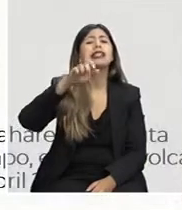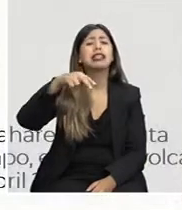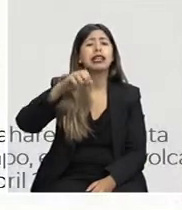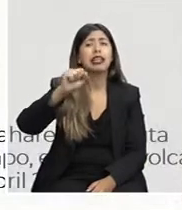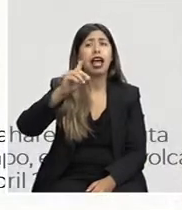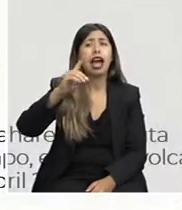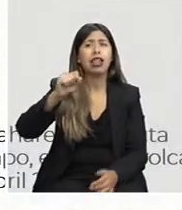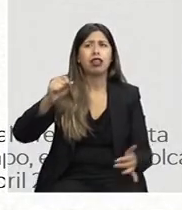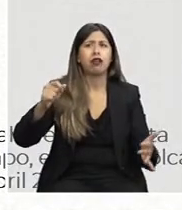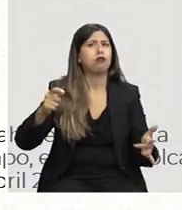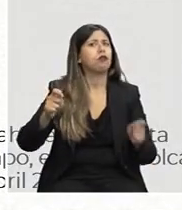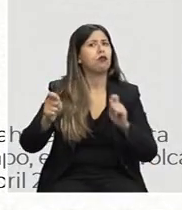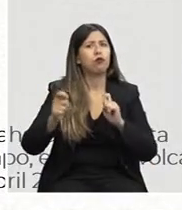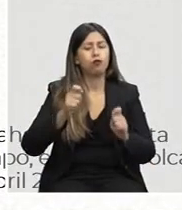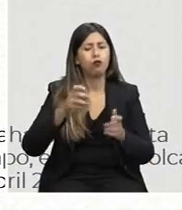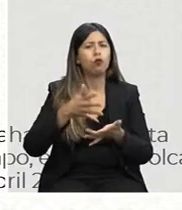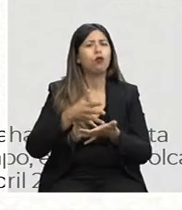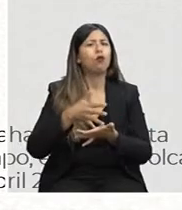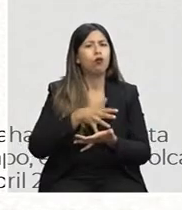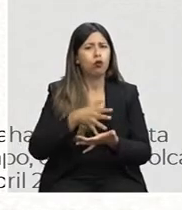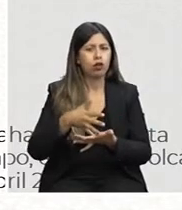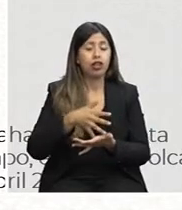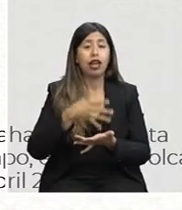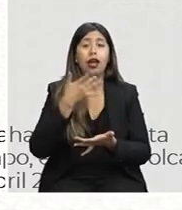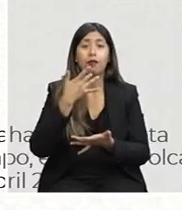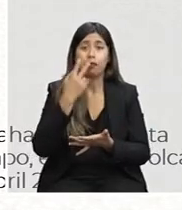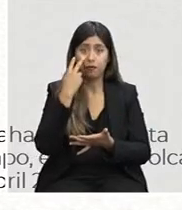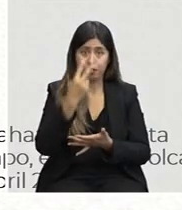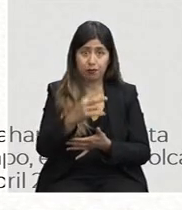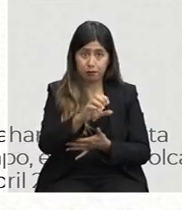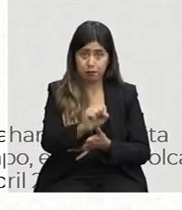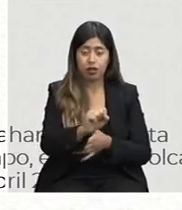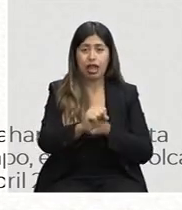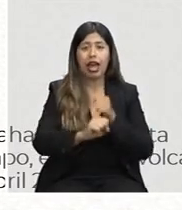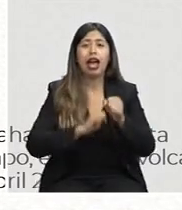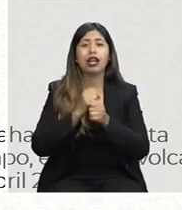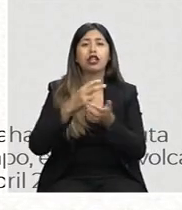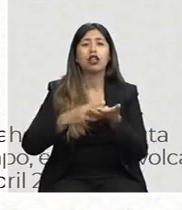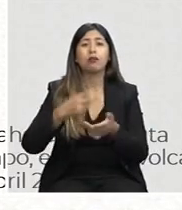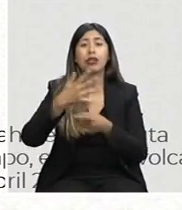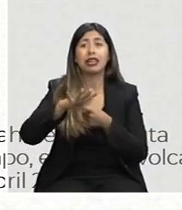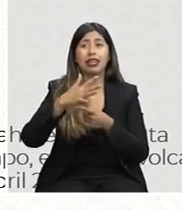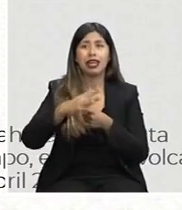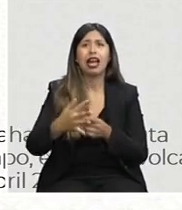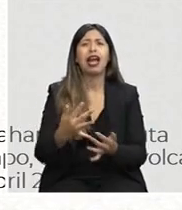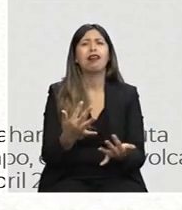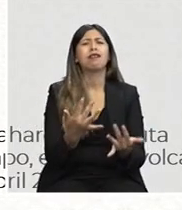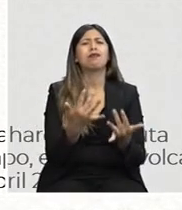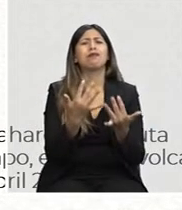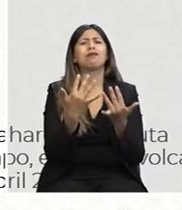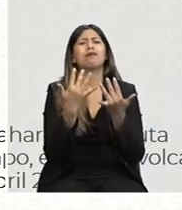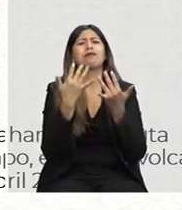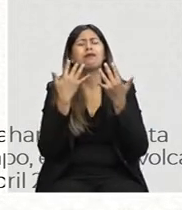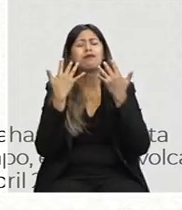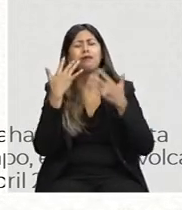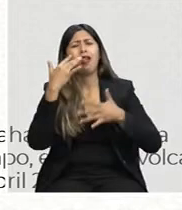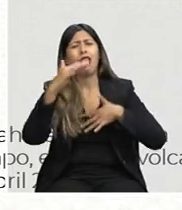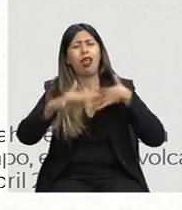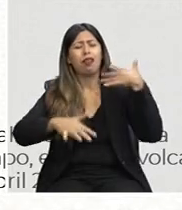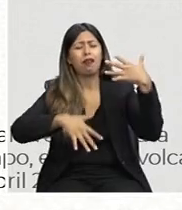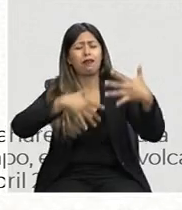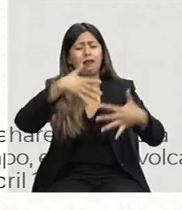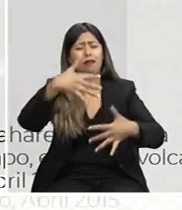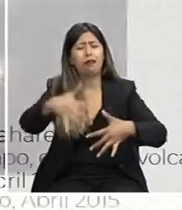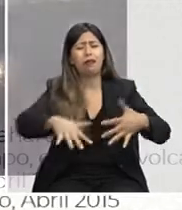¿Por qué? Como hemos visto en el año 2015, fue afectado por estas corrientes de barro que bajaron,